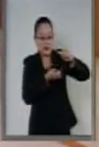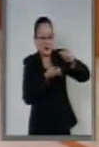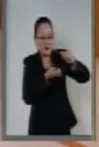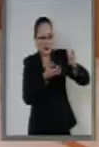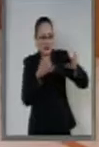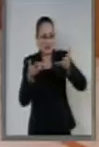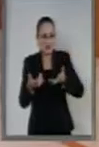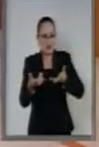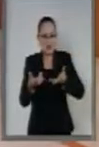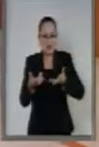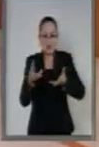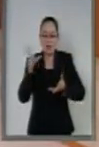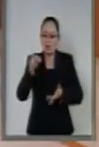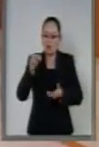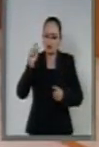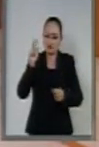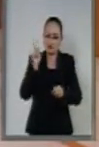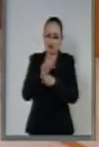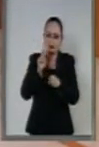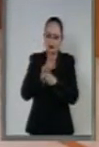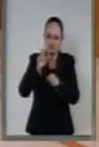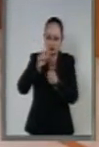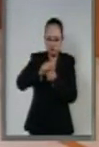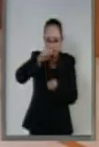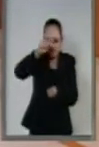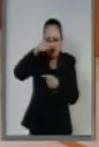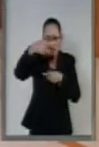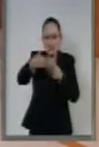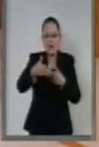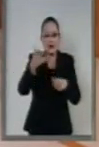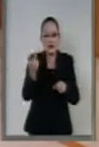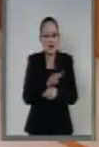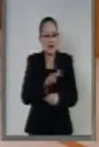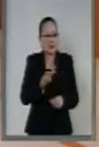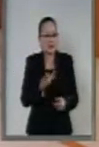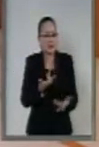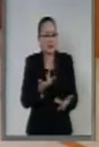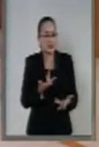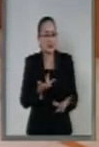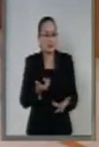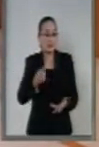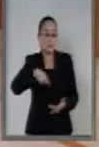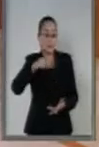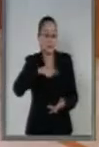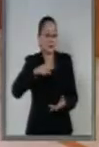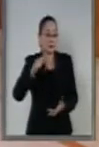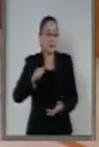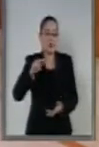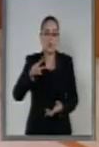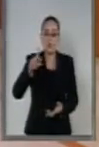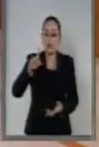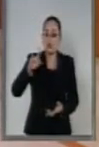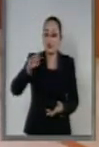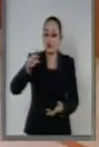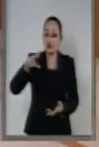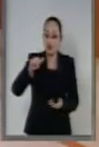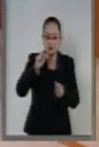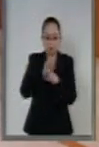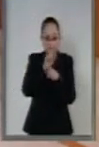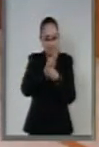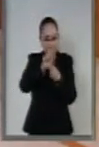que no se auditan las metas toda nuestra auditoría tiene el objetivo